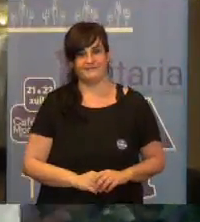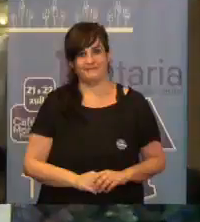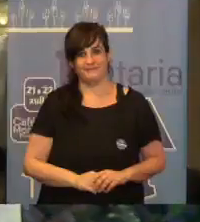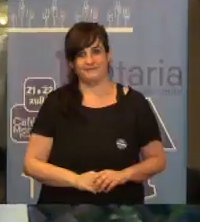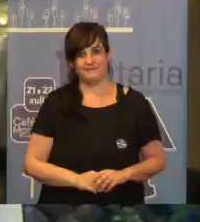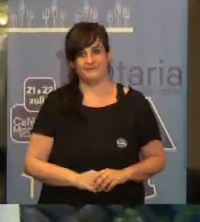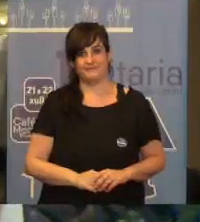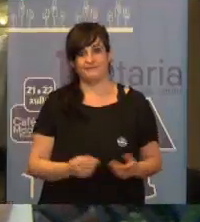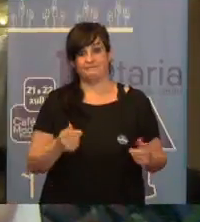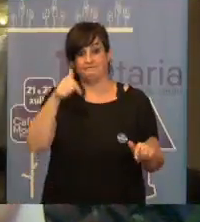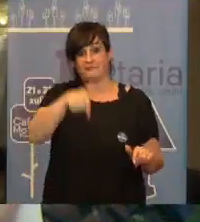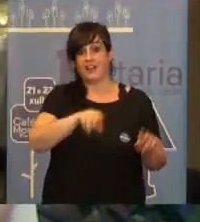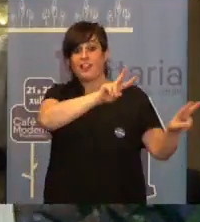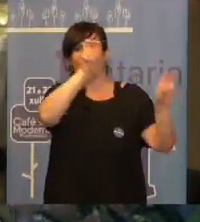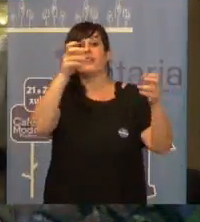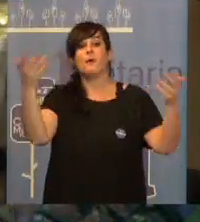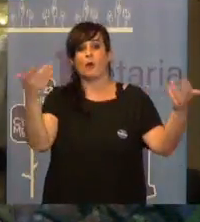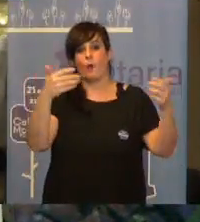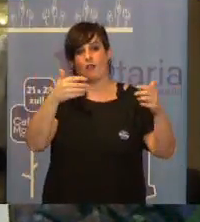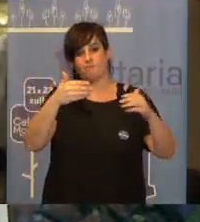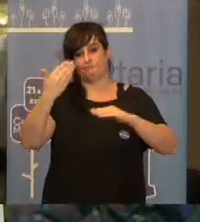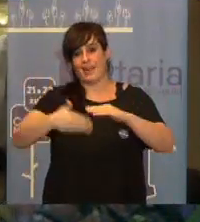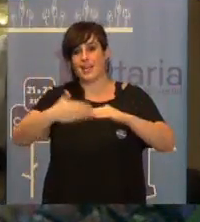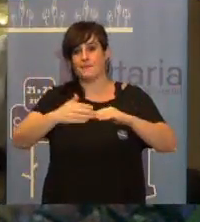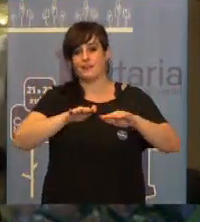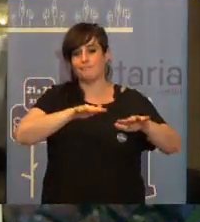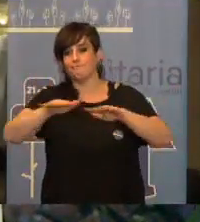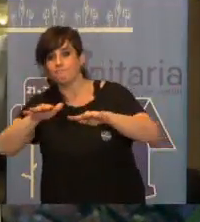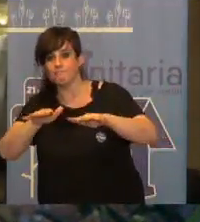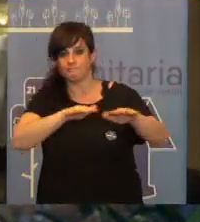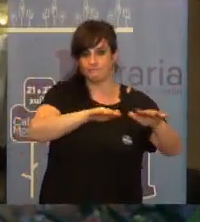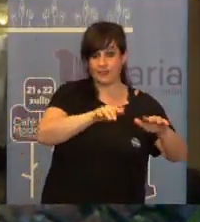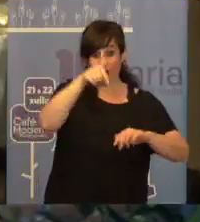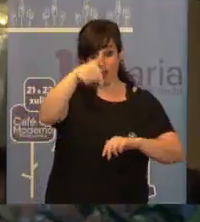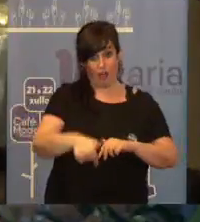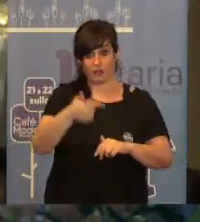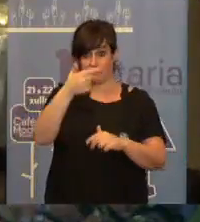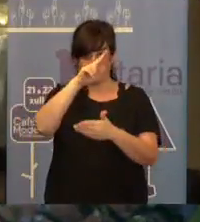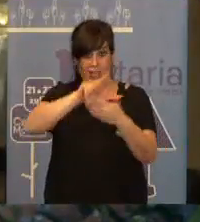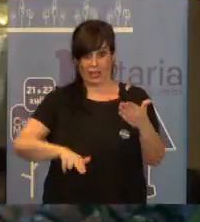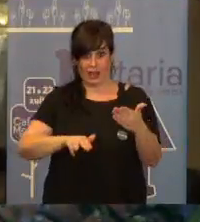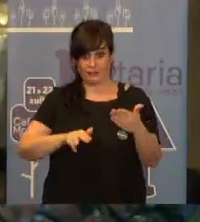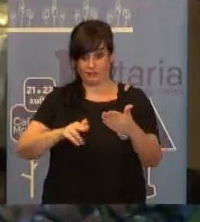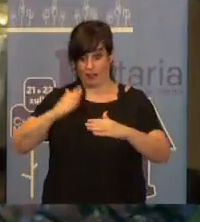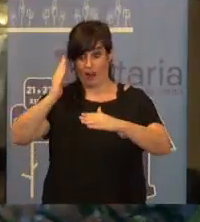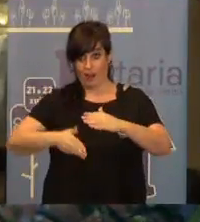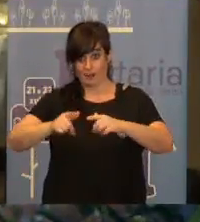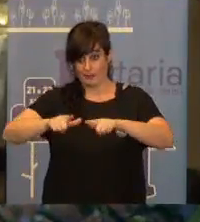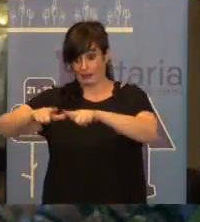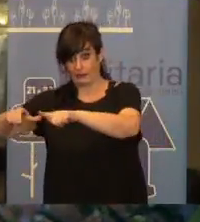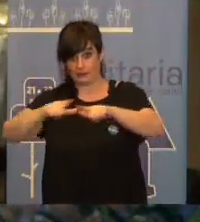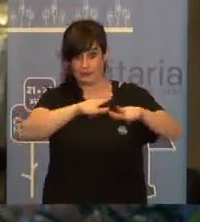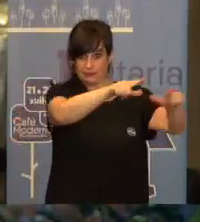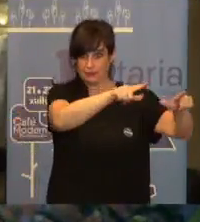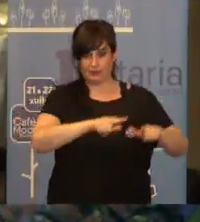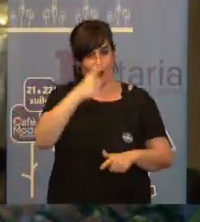Mover os marcos. En Galicia, mover os marcos é unha peculiar tradición veciñal moi influída polo carácter labrego